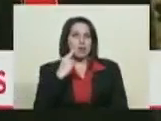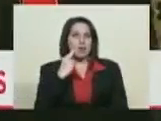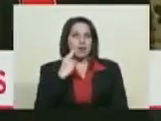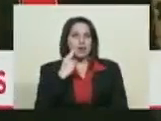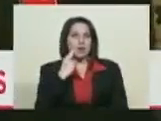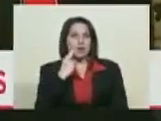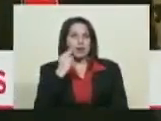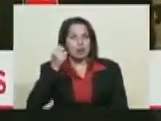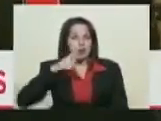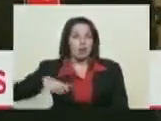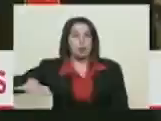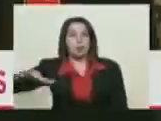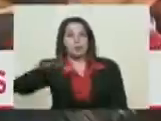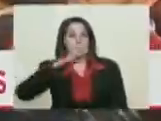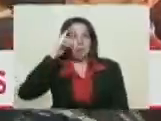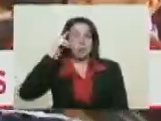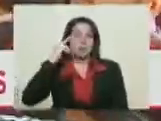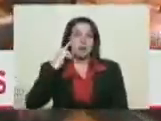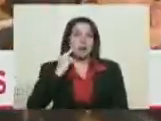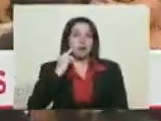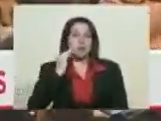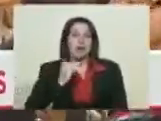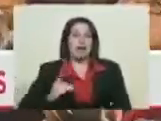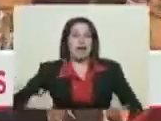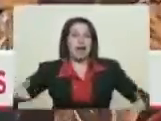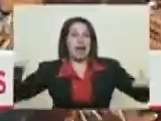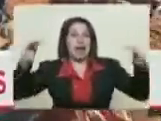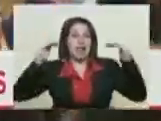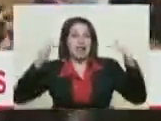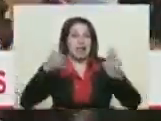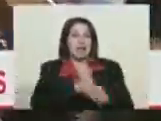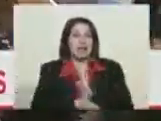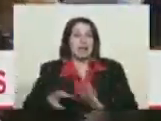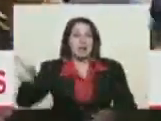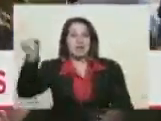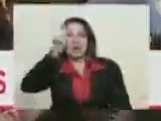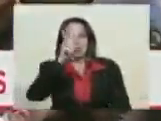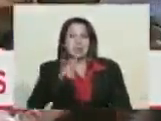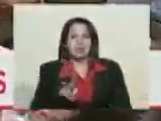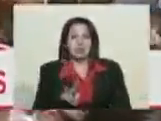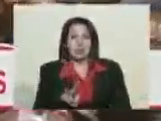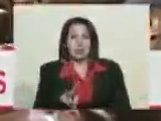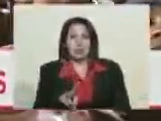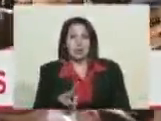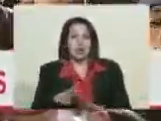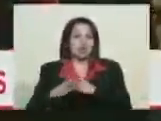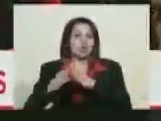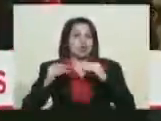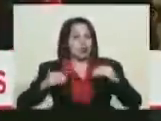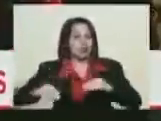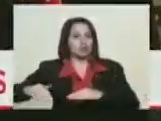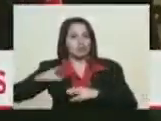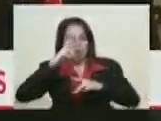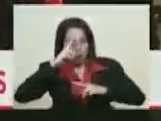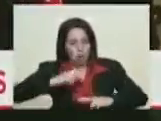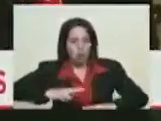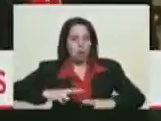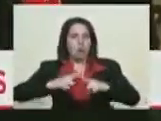llama pueblo bolivariano. Hay algo más grande que se llama Venezuela. Y todos debemos